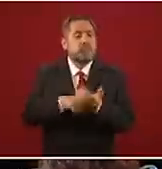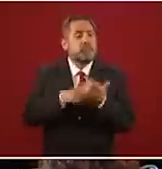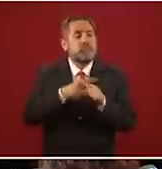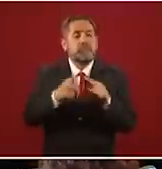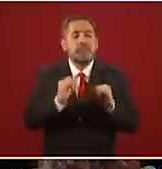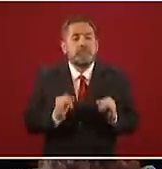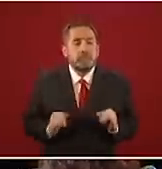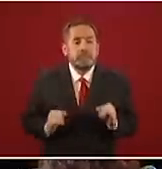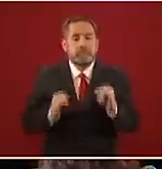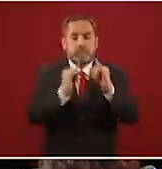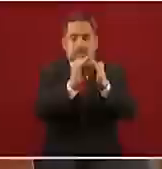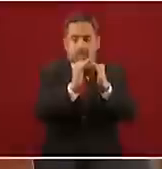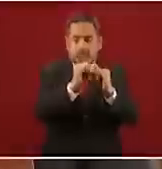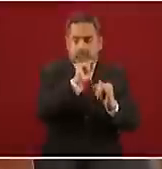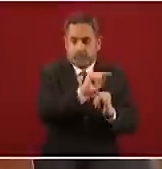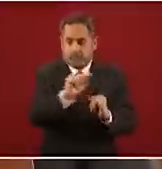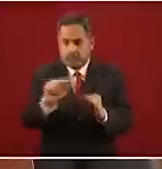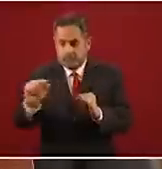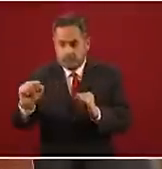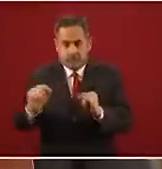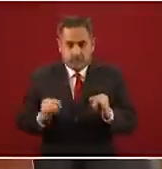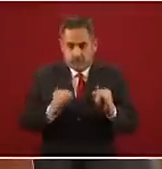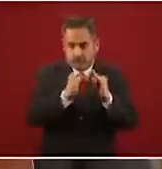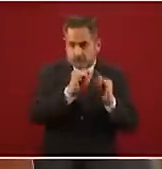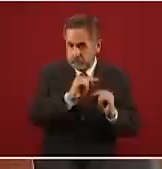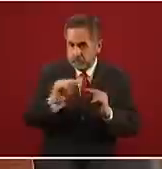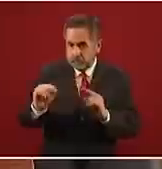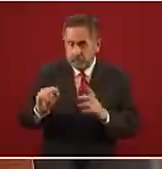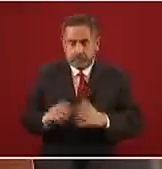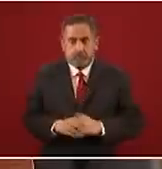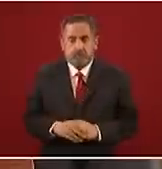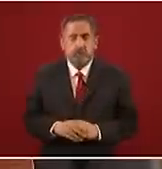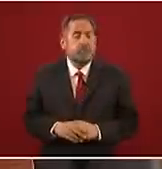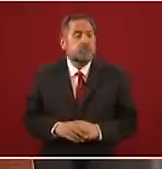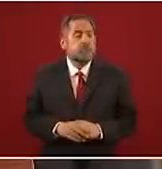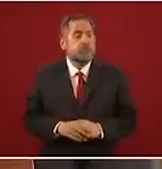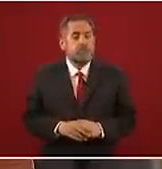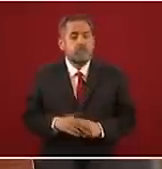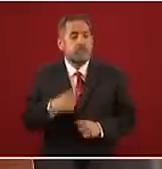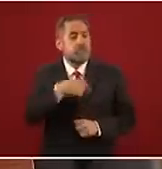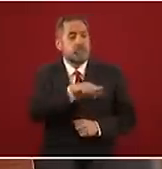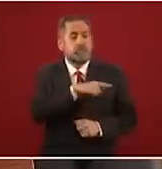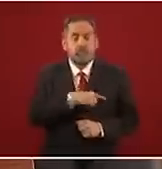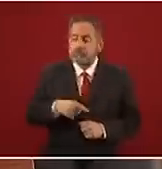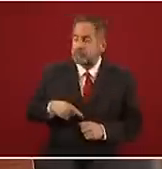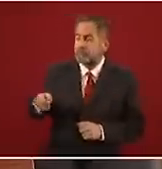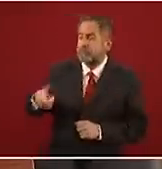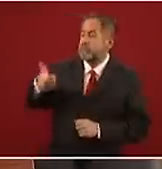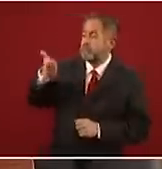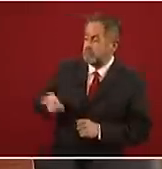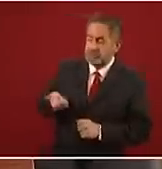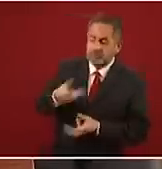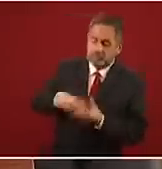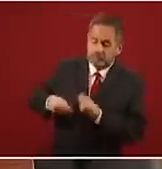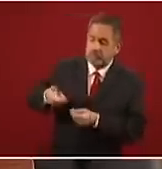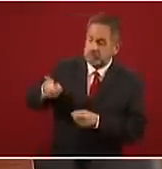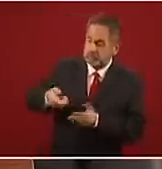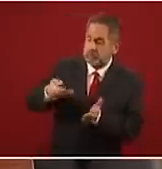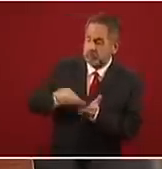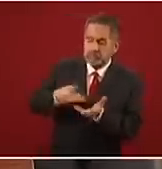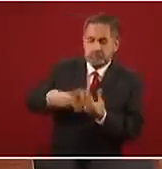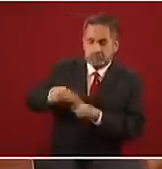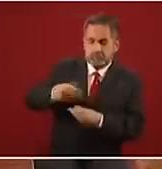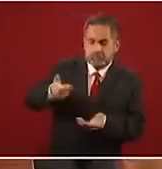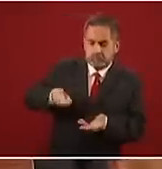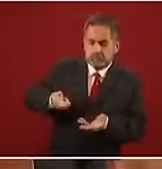institutos, ¿sí?, que hay cuota de recuperación como tenemos